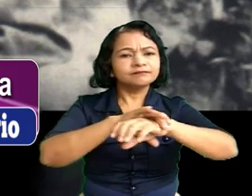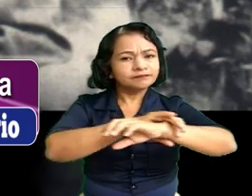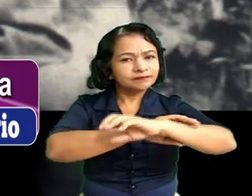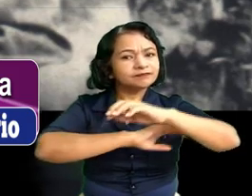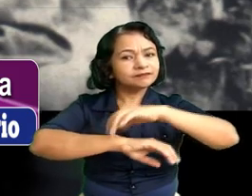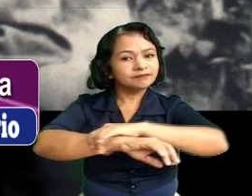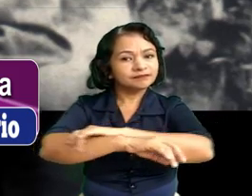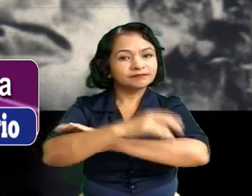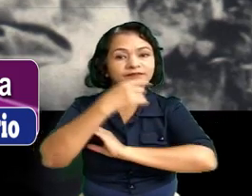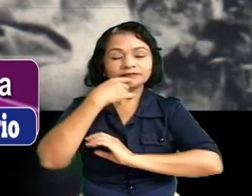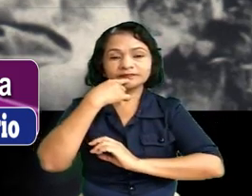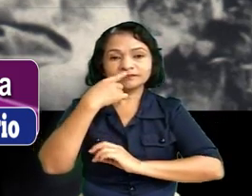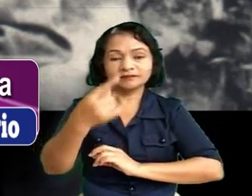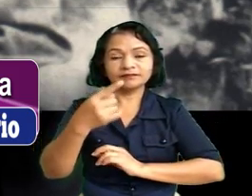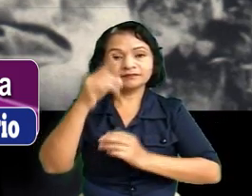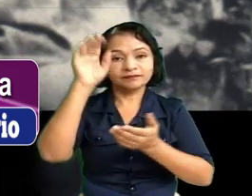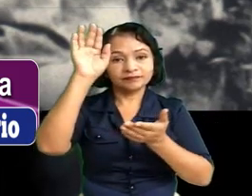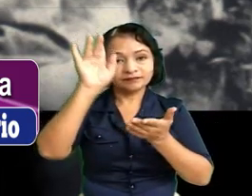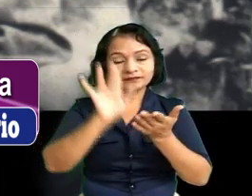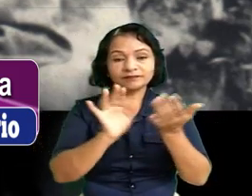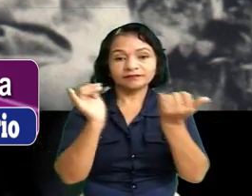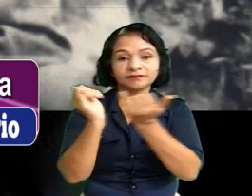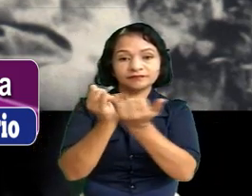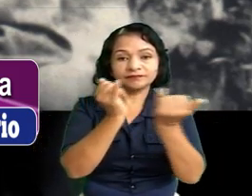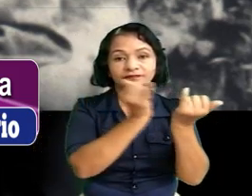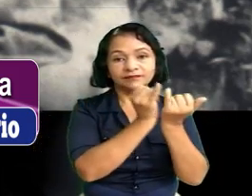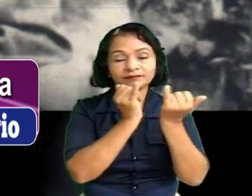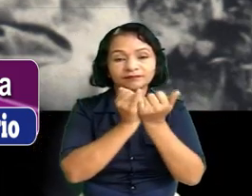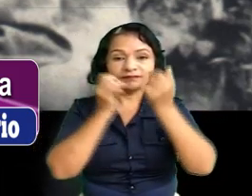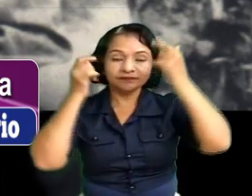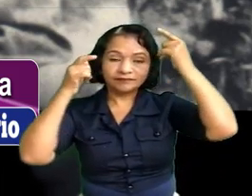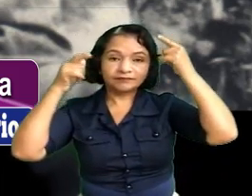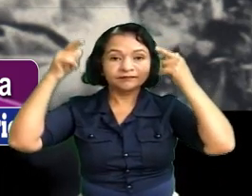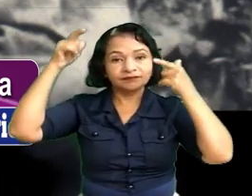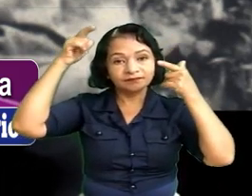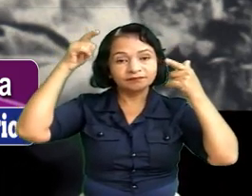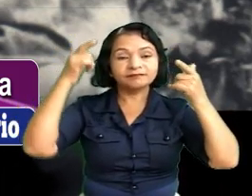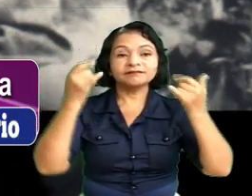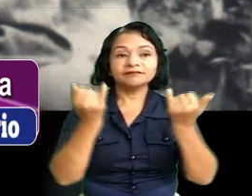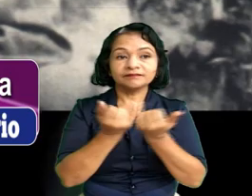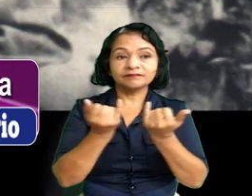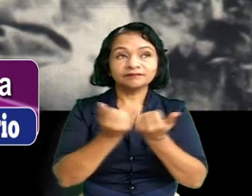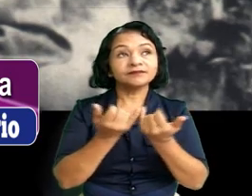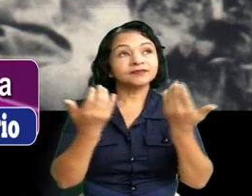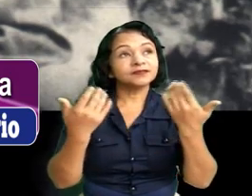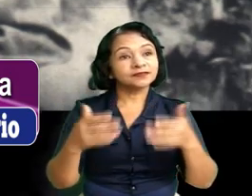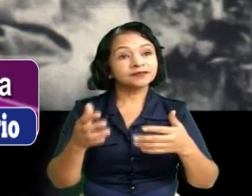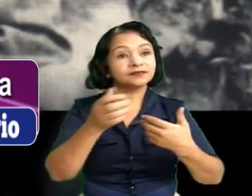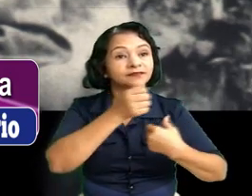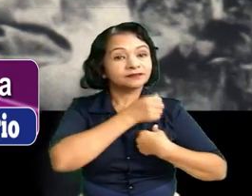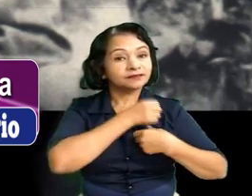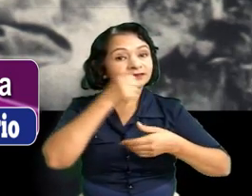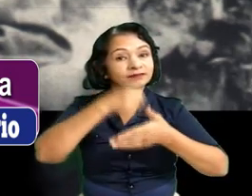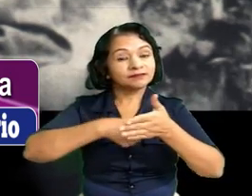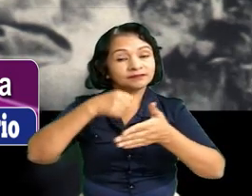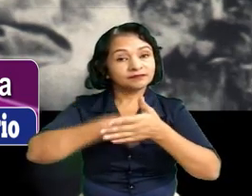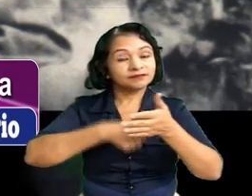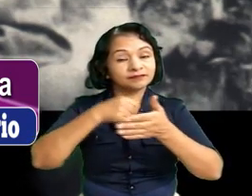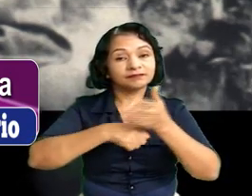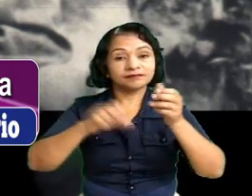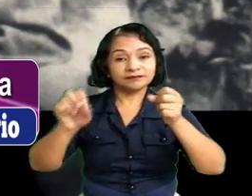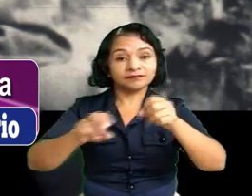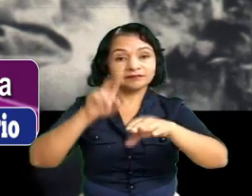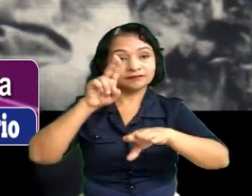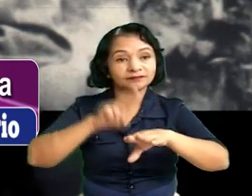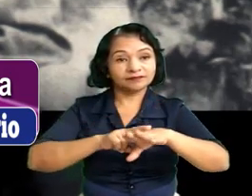eso expresa el espíritu de igualdad que tenía nuestro general Sandino. Y vaya que si en el Ejército Defensor de la Soberanía Nacional